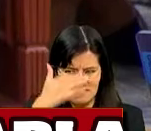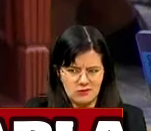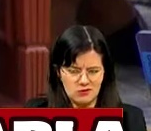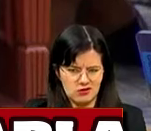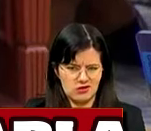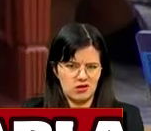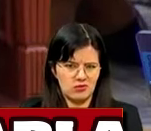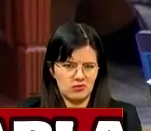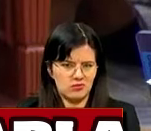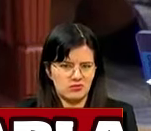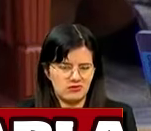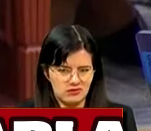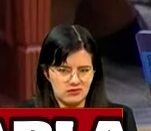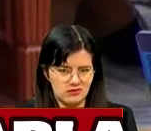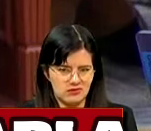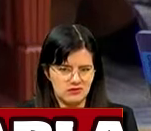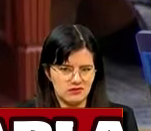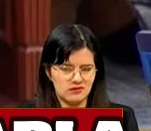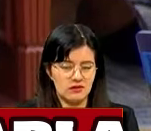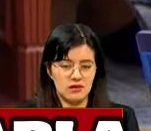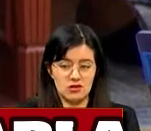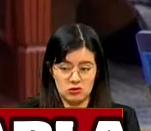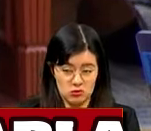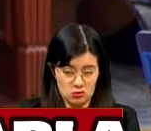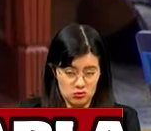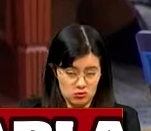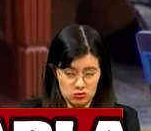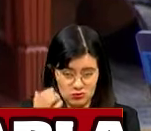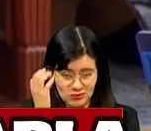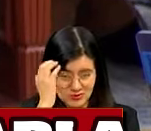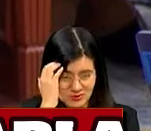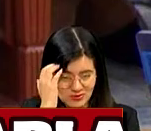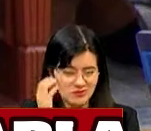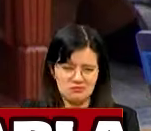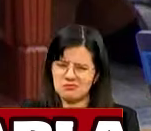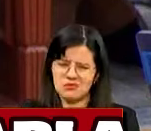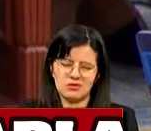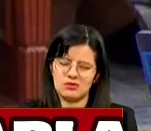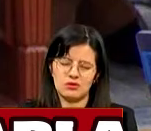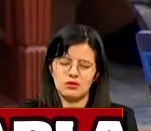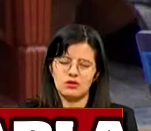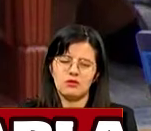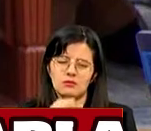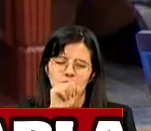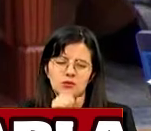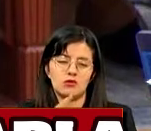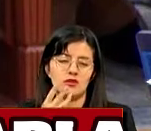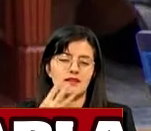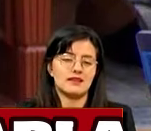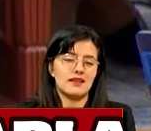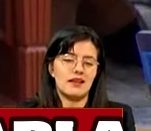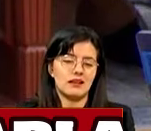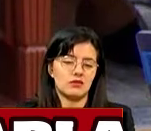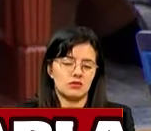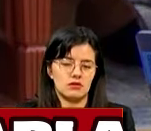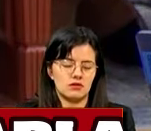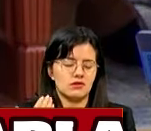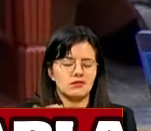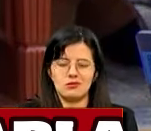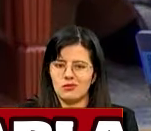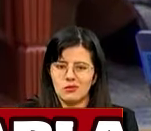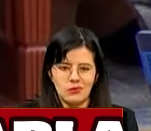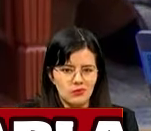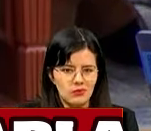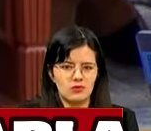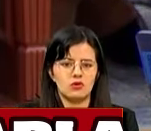que se gastó. Estamos en la misma discusión de hace 3 años. ¿Que solo fue por esto? No, yo materialmente,